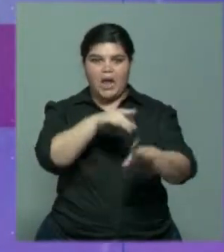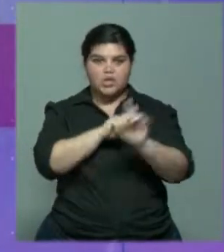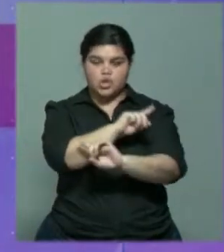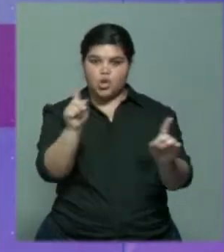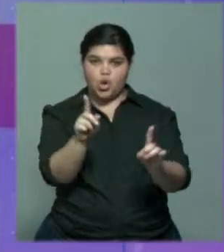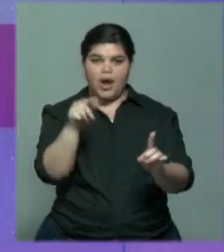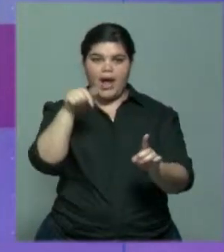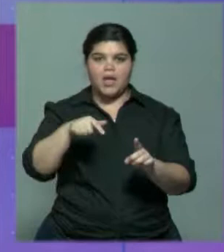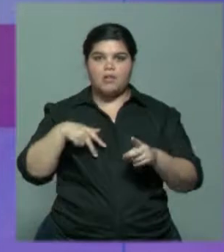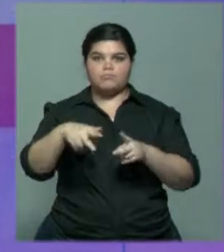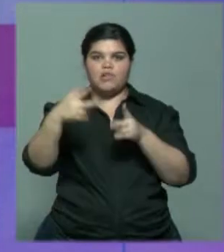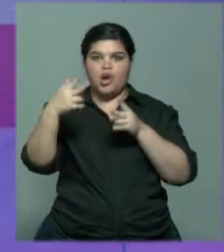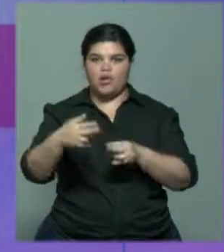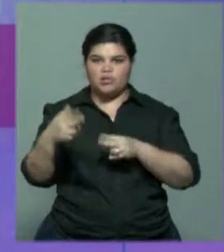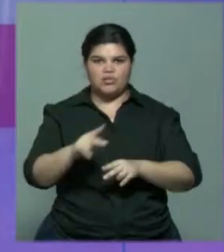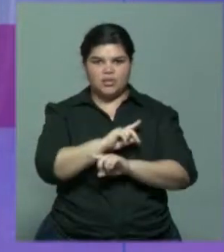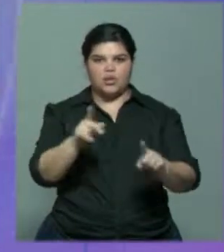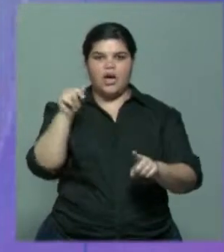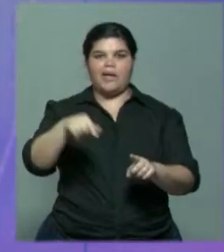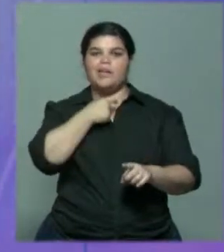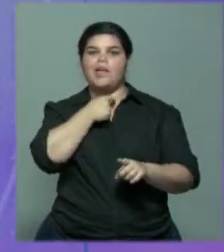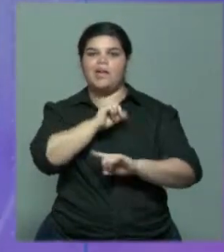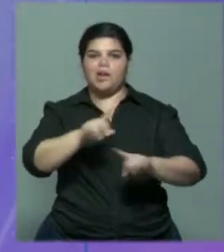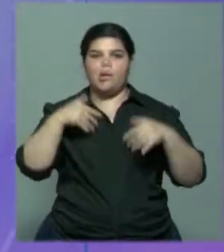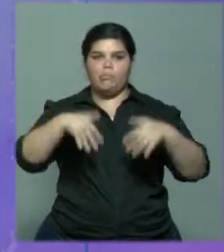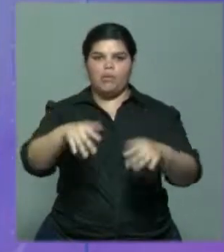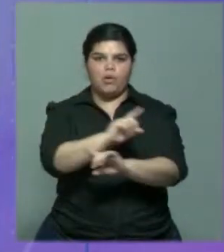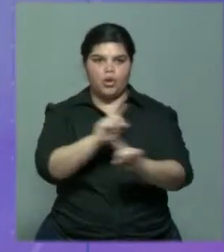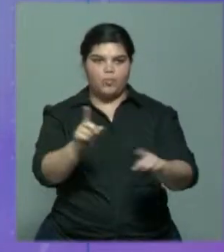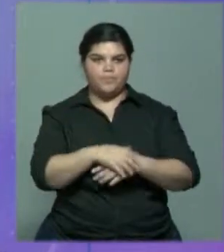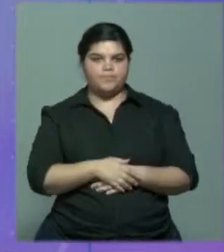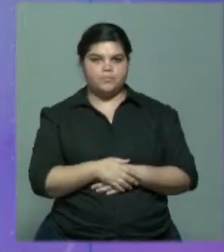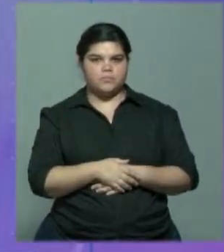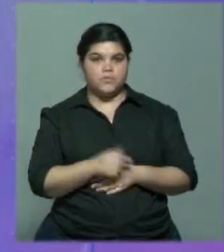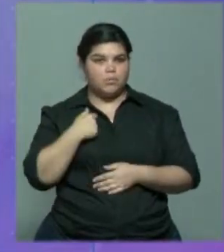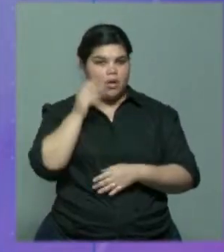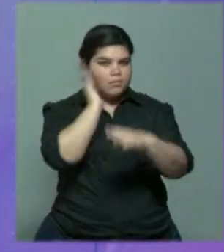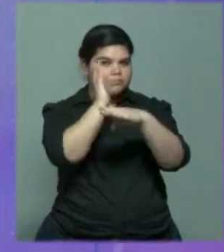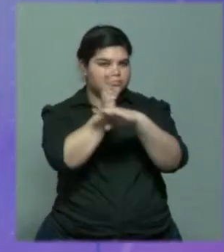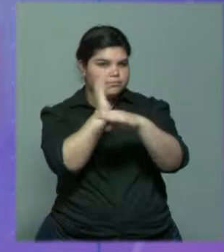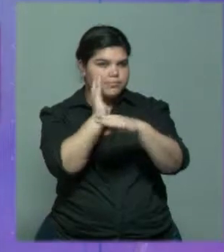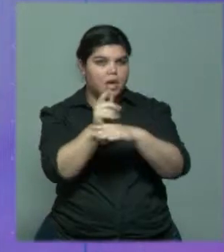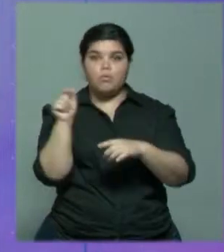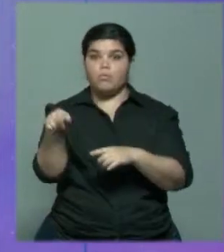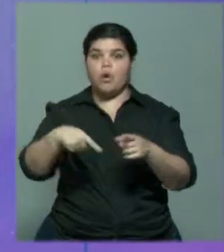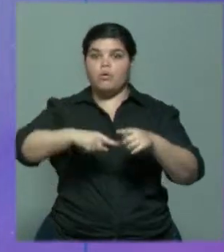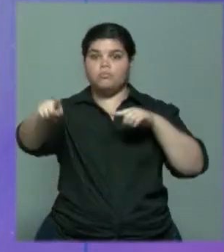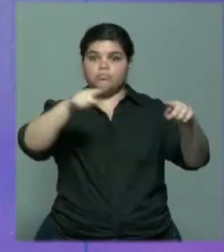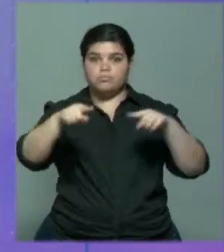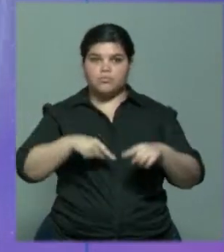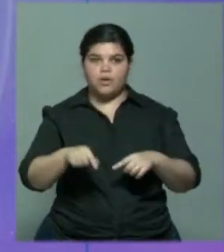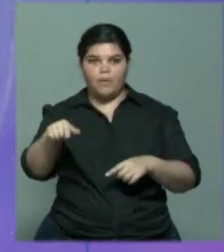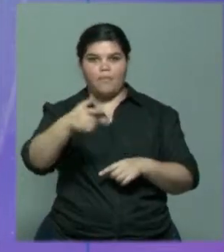pedazos peatonales. Entonces casi que no quieren que nos movamos. Luz, será mejor seguirlo. Eddie, dirige el tránsito. Tú tienes